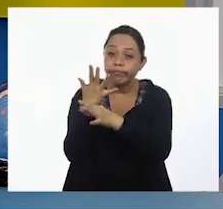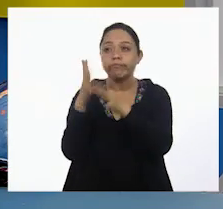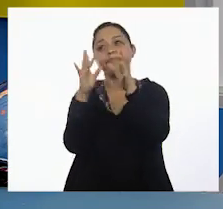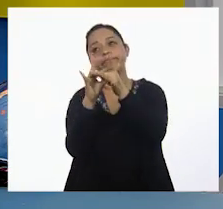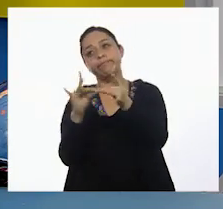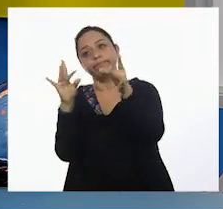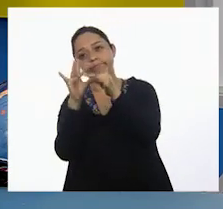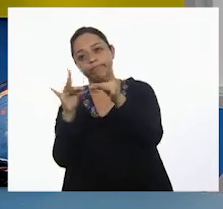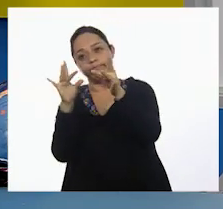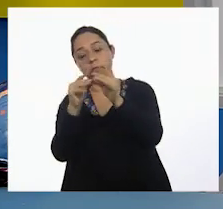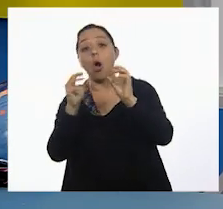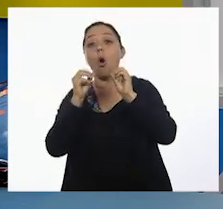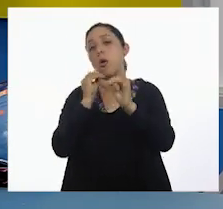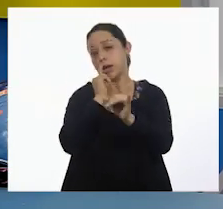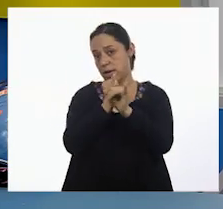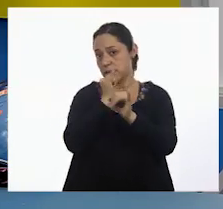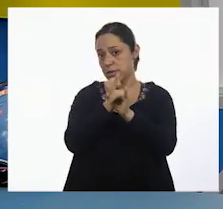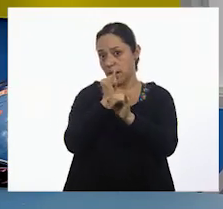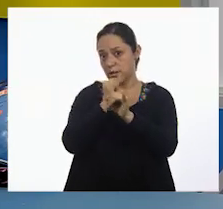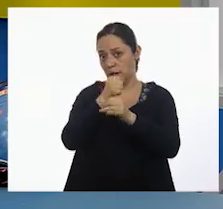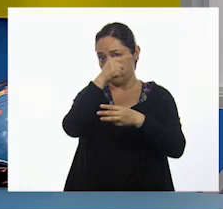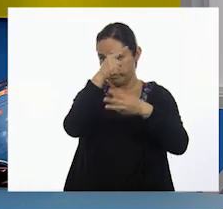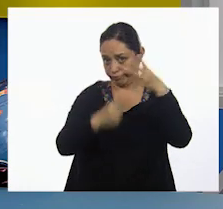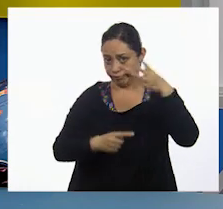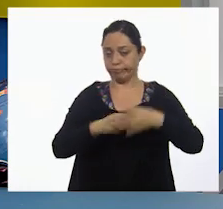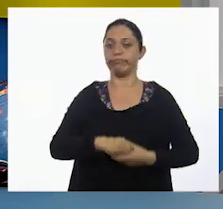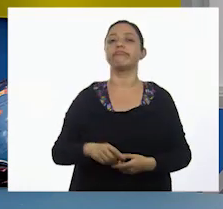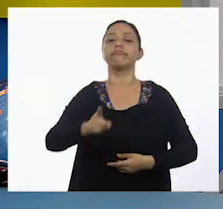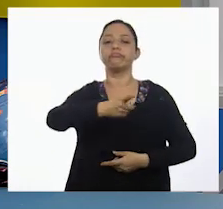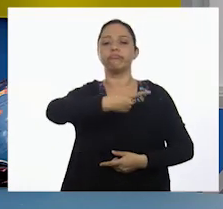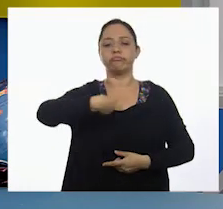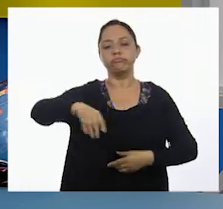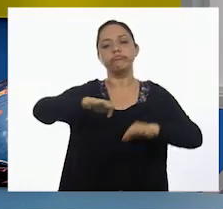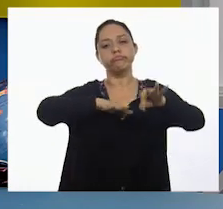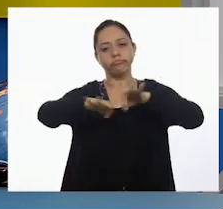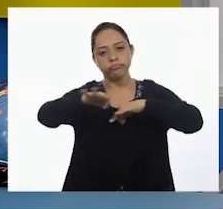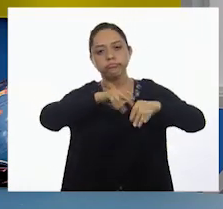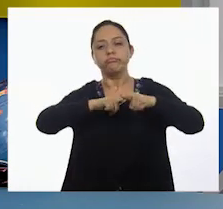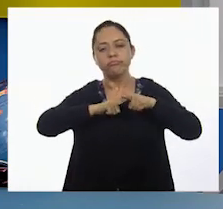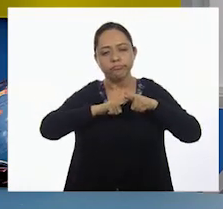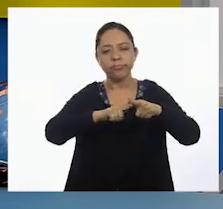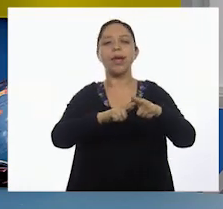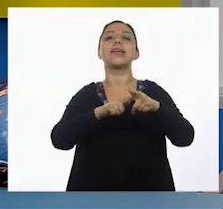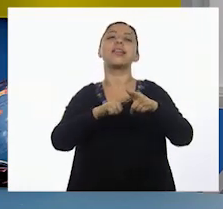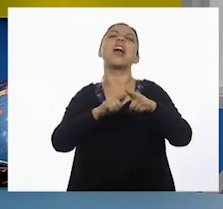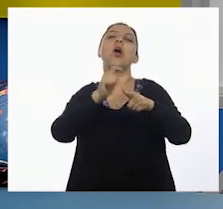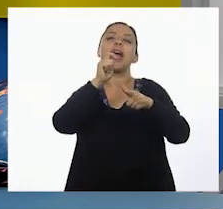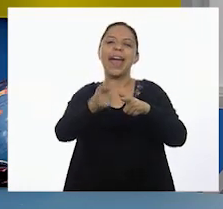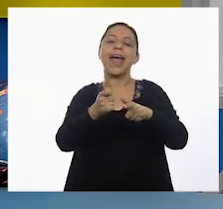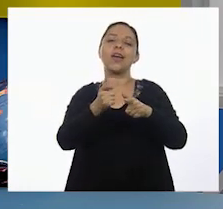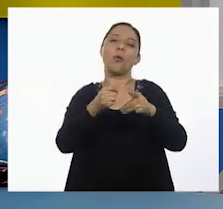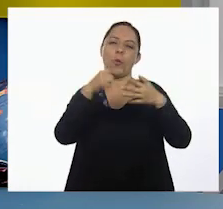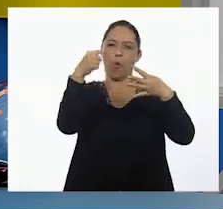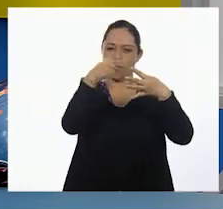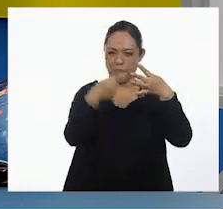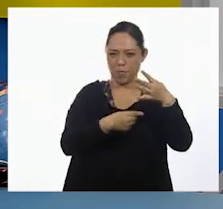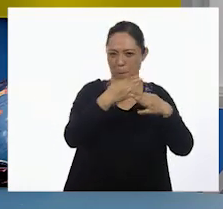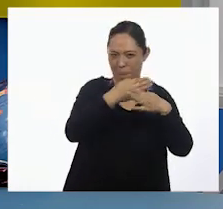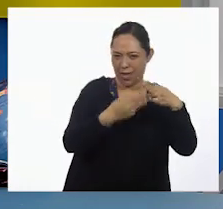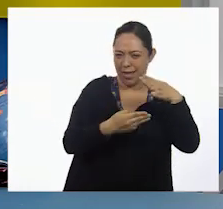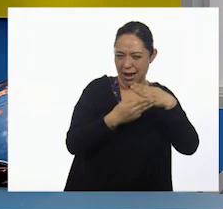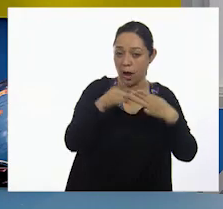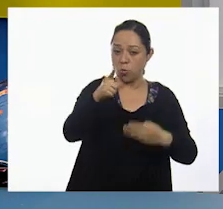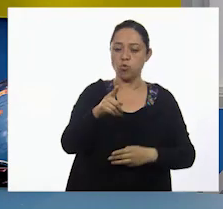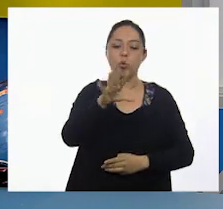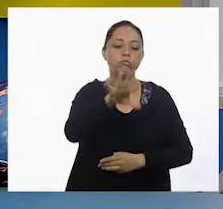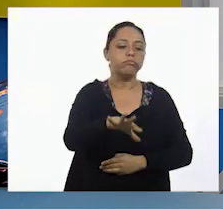internet. Entonces, pues vamos a seguir trabajando, vamos a seguir compartiéndote precisamente estos materiales que puedes consultar